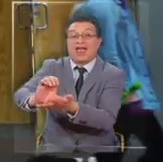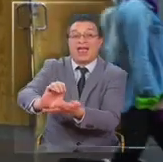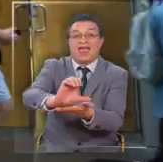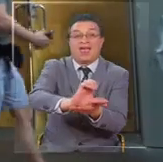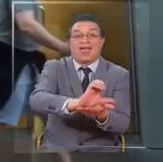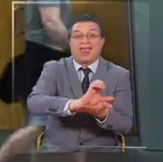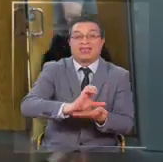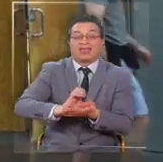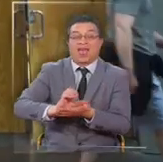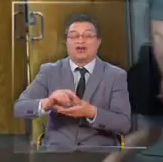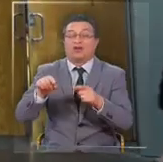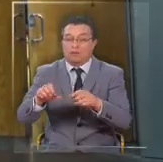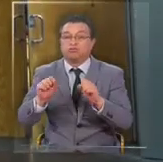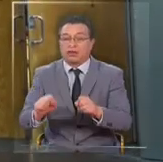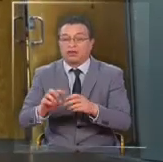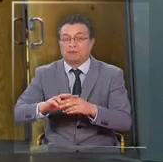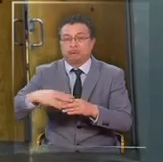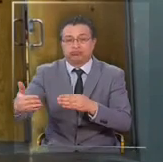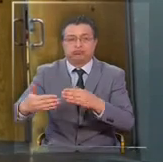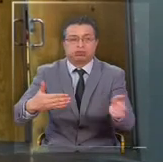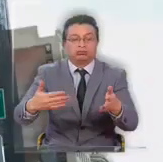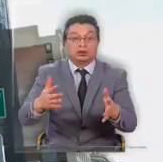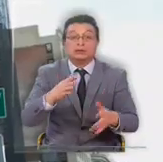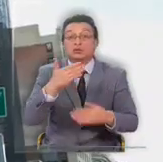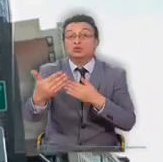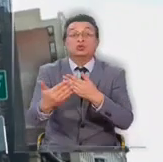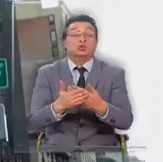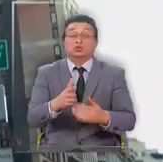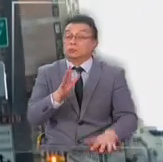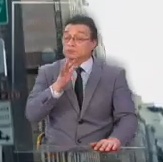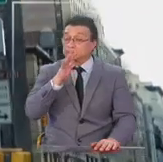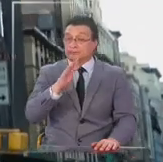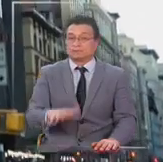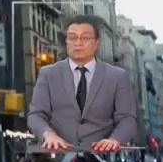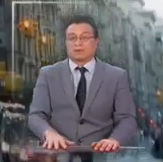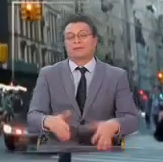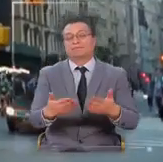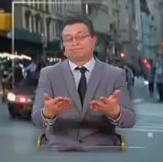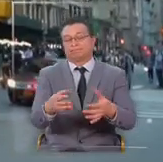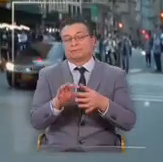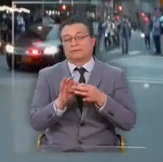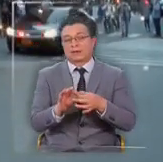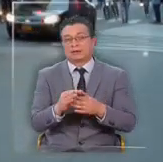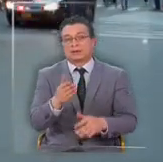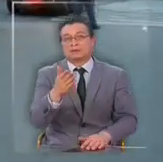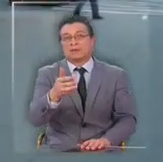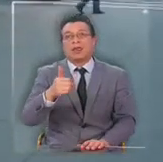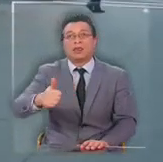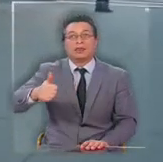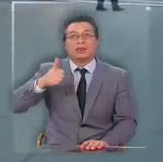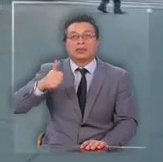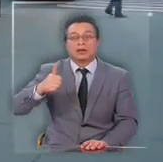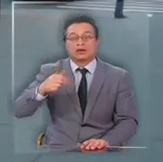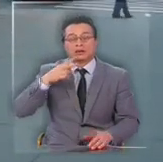con un resultado todavía incierto. Bien, pues Alberto, le queremos dar las gracias. Alberto Rojas, director del